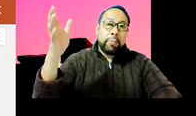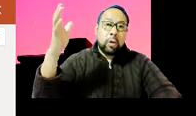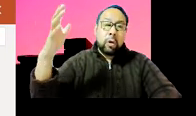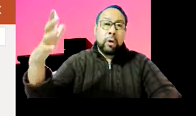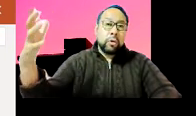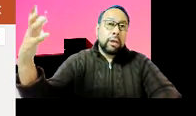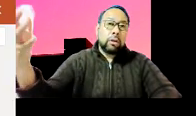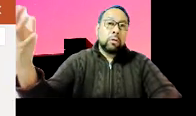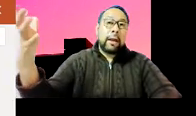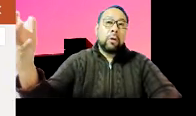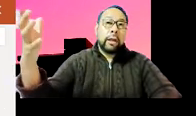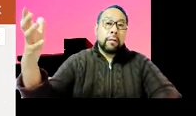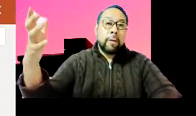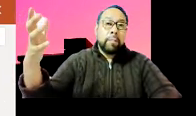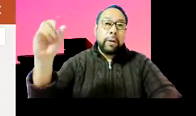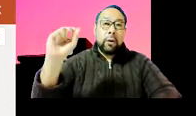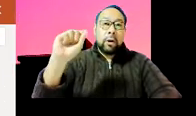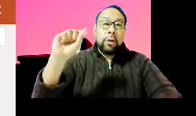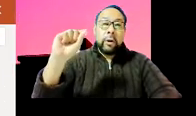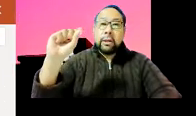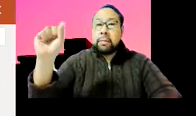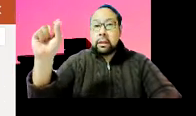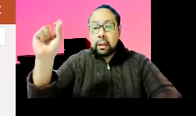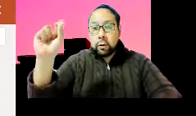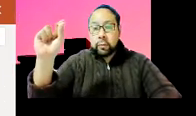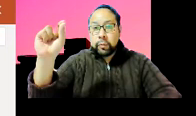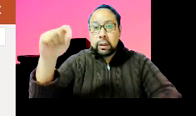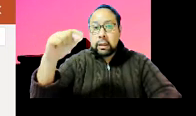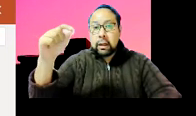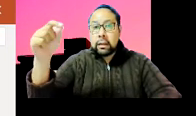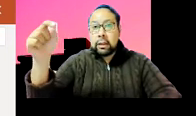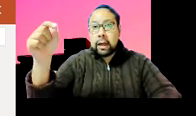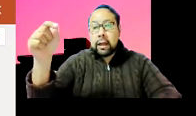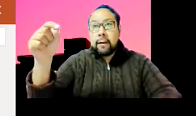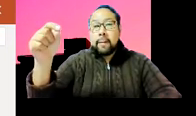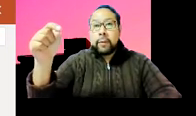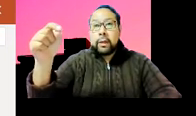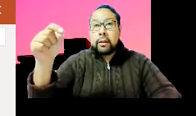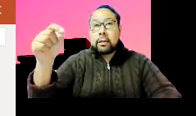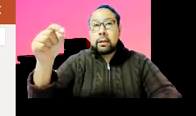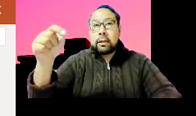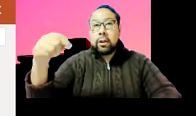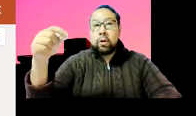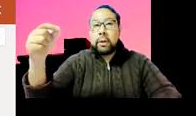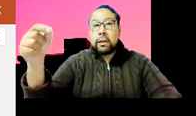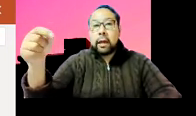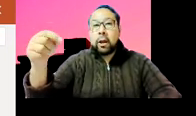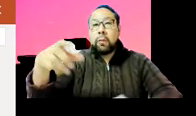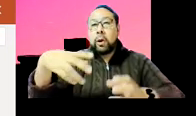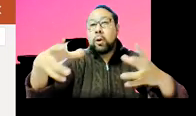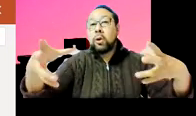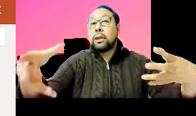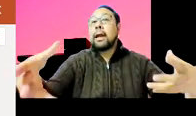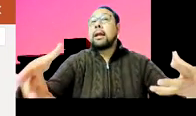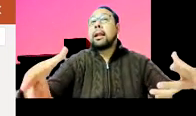publicidad como con ciertos valores, pero no está mintiendo, se les está dando un mensaje a